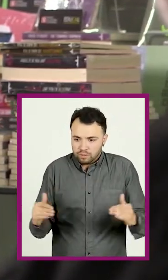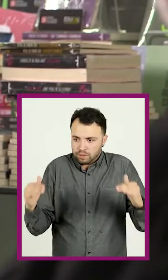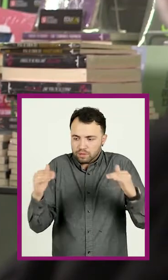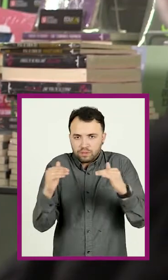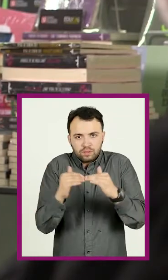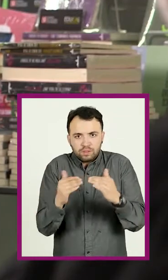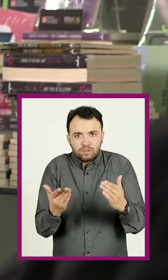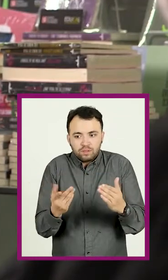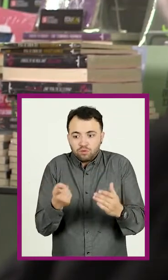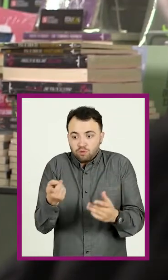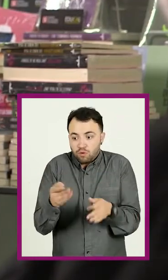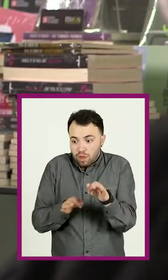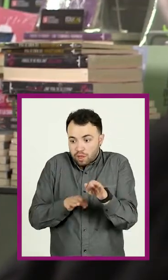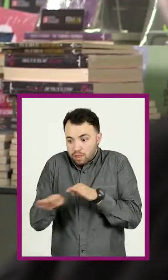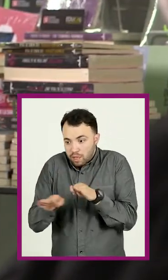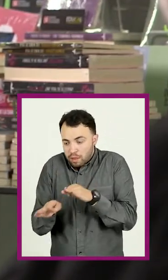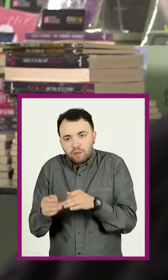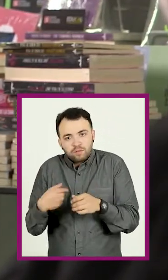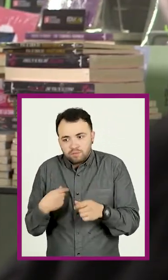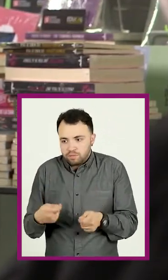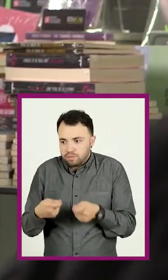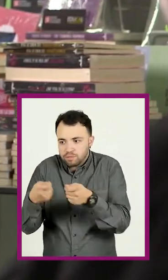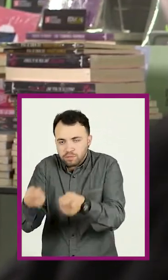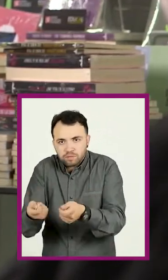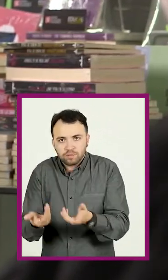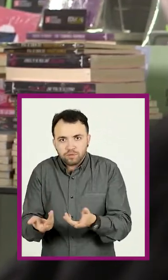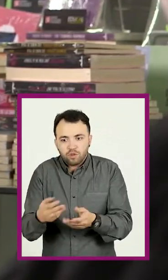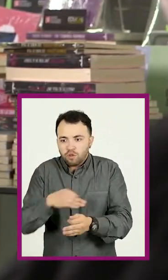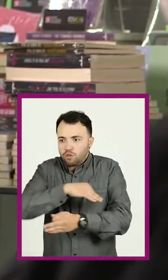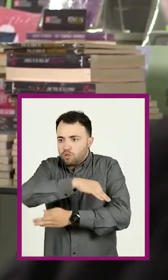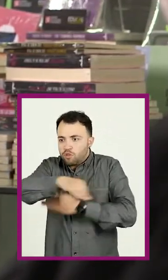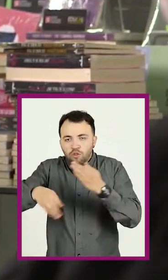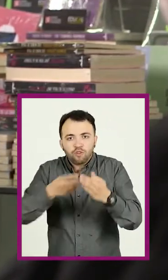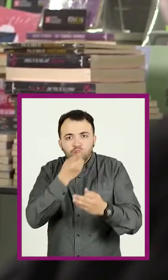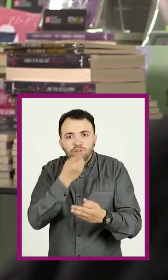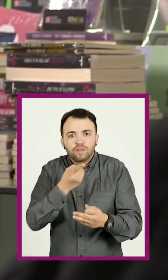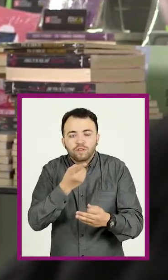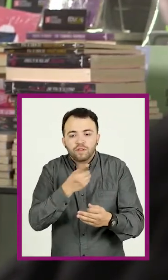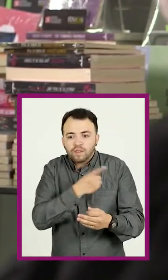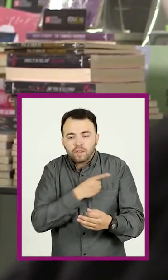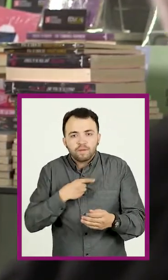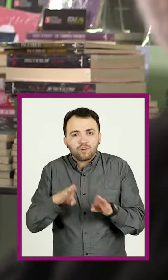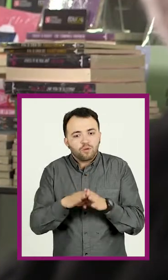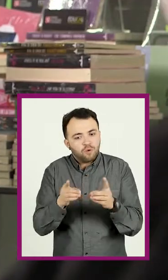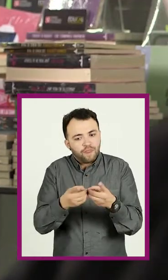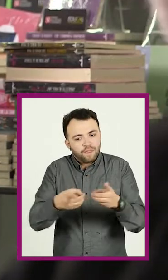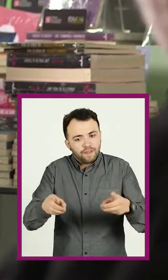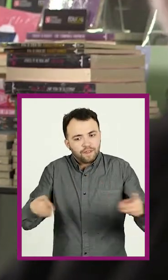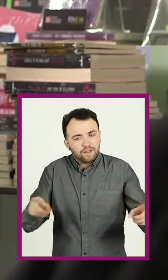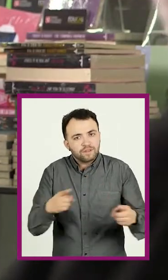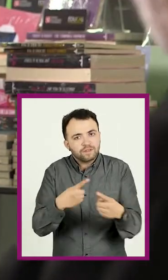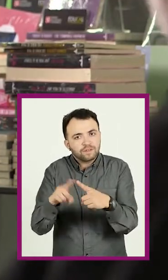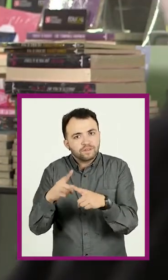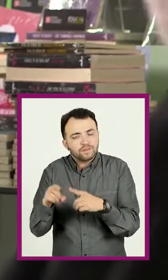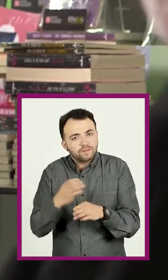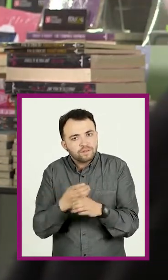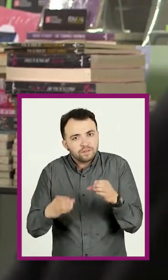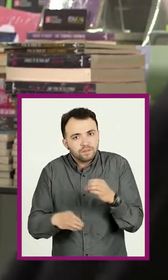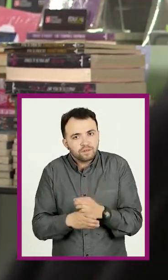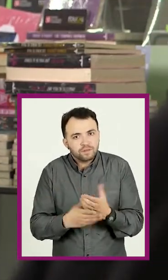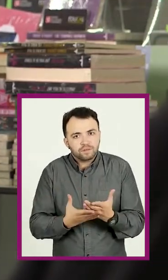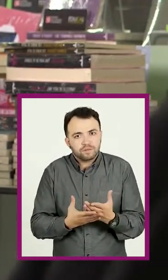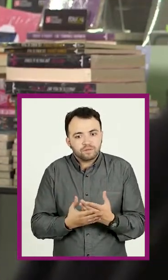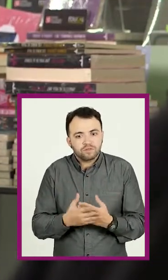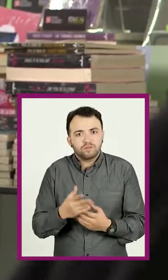Estado, una polis, en la que todos podamos desarrollar libremente nuestras capacidades, nuestras diferentes capacidades. No somos homogéneos, no